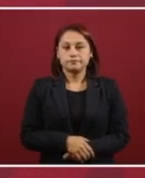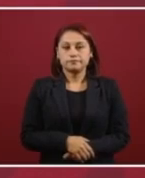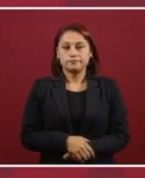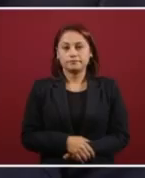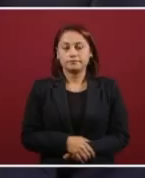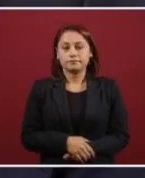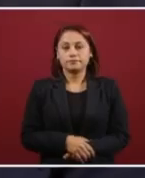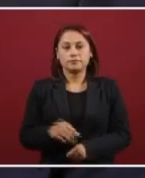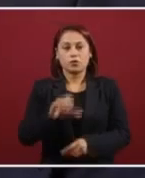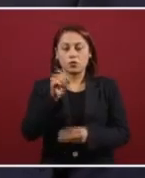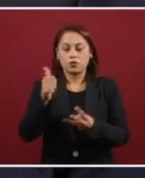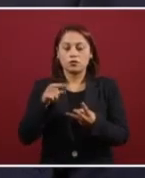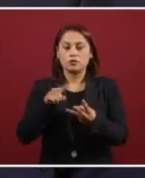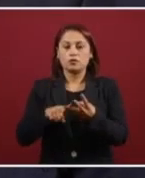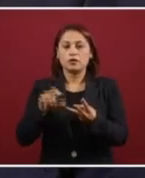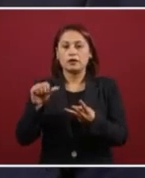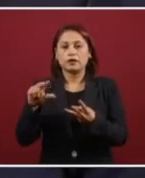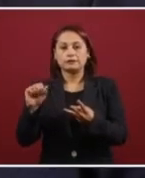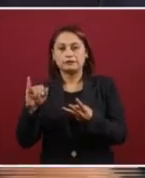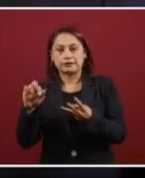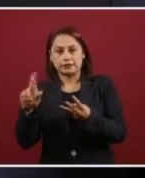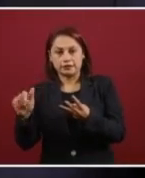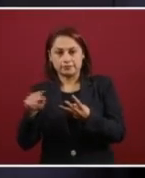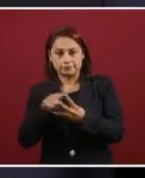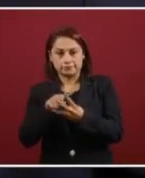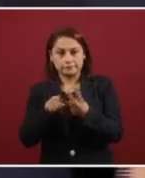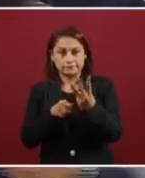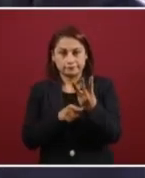el señor Ancira